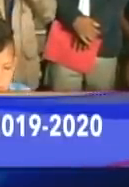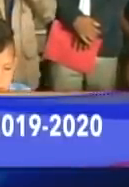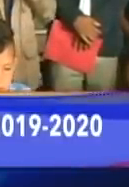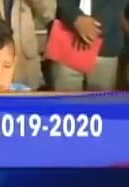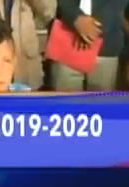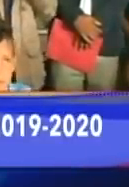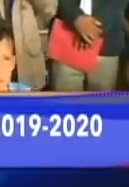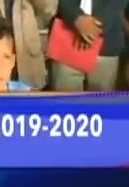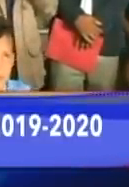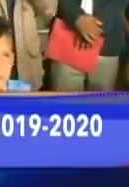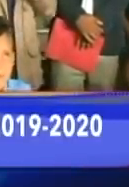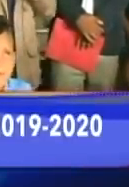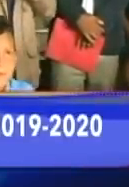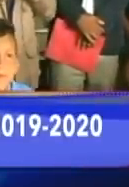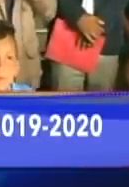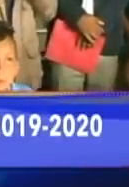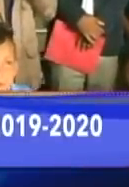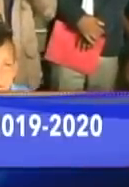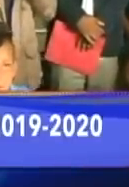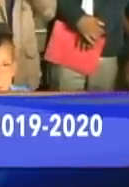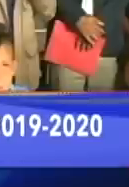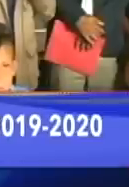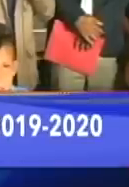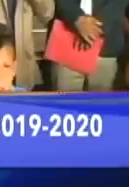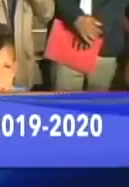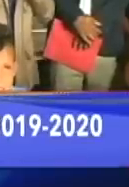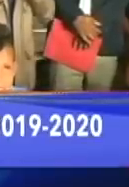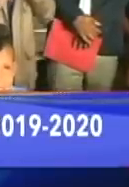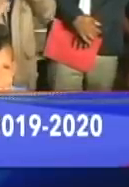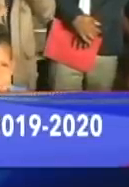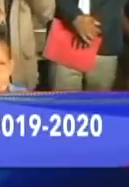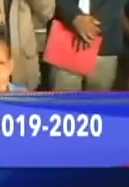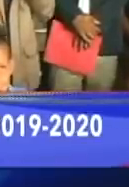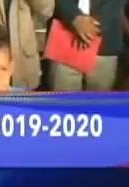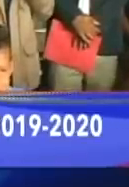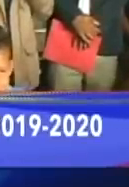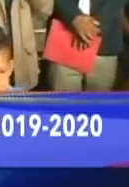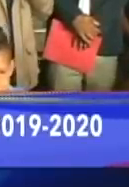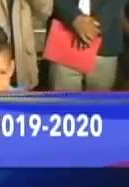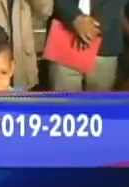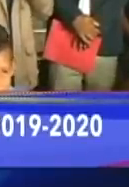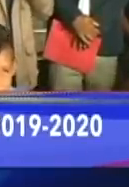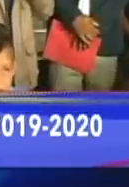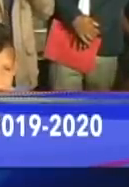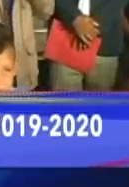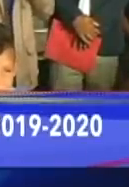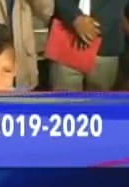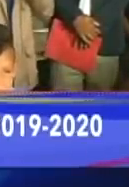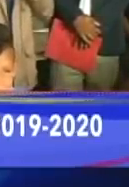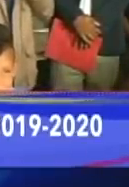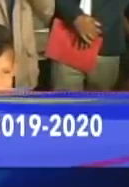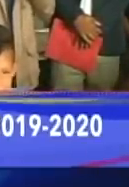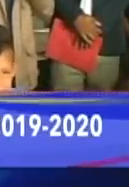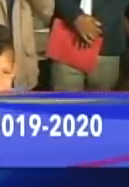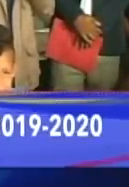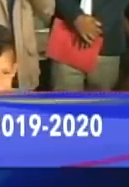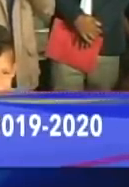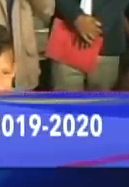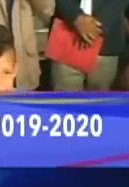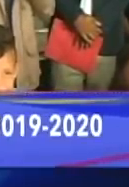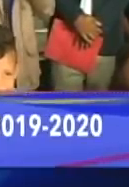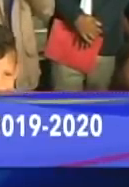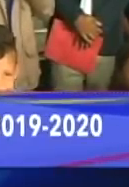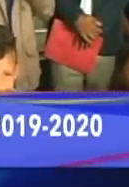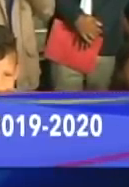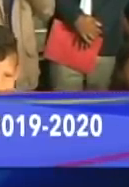que les va a permitir una formación integral a nuestros niños y esto es bien importante presidente porque es la garantía de la es la garantía